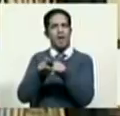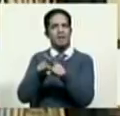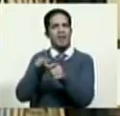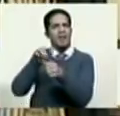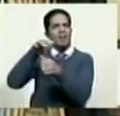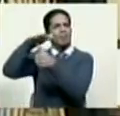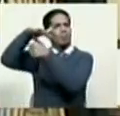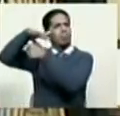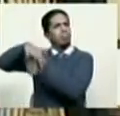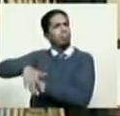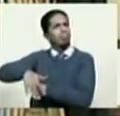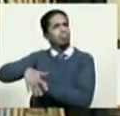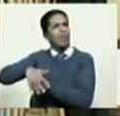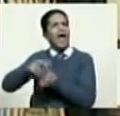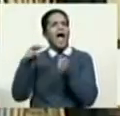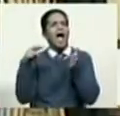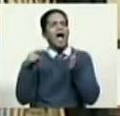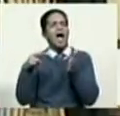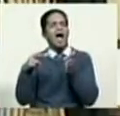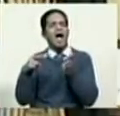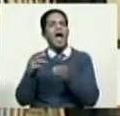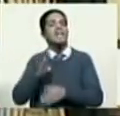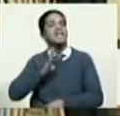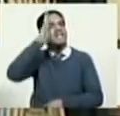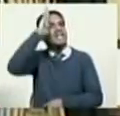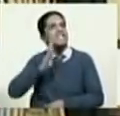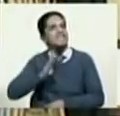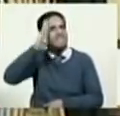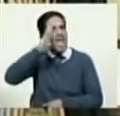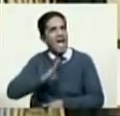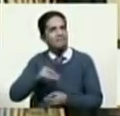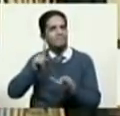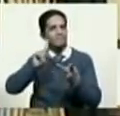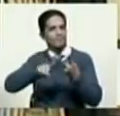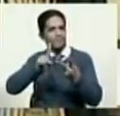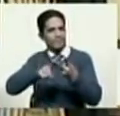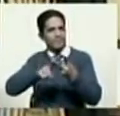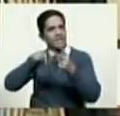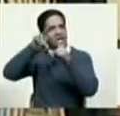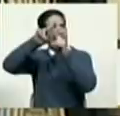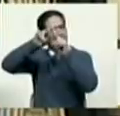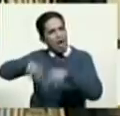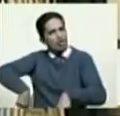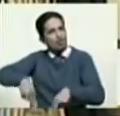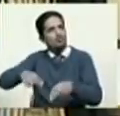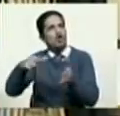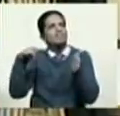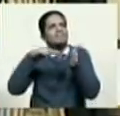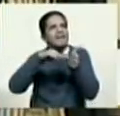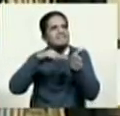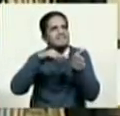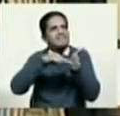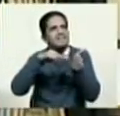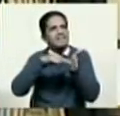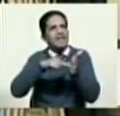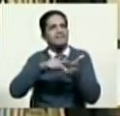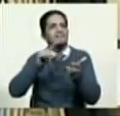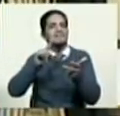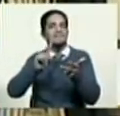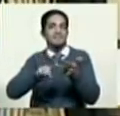llevó a la agresión y destrucción de Siria, y la política que se ha